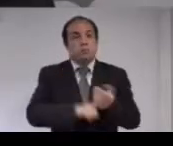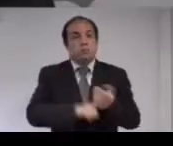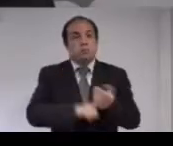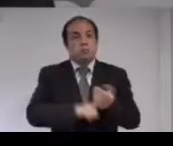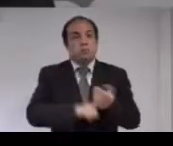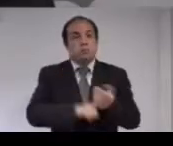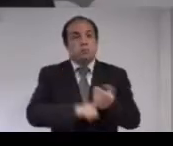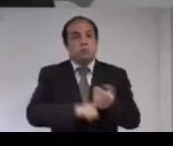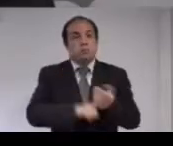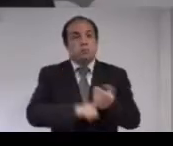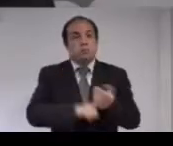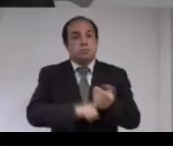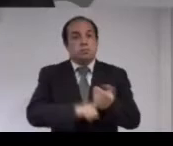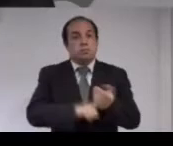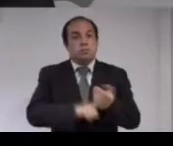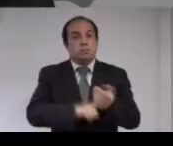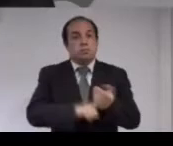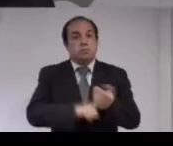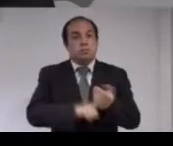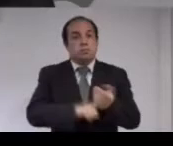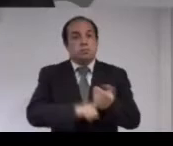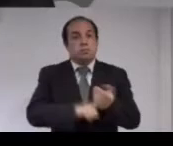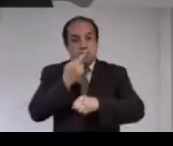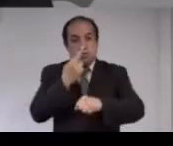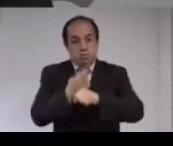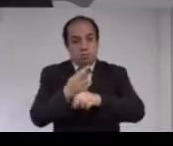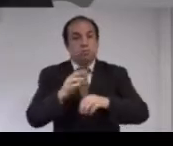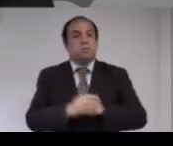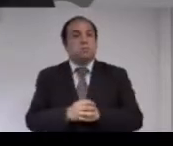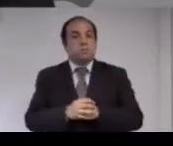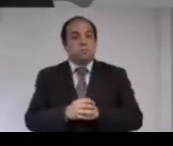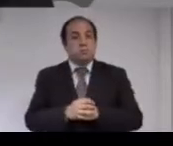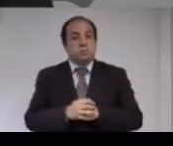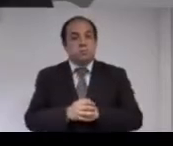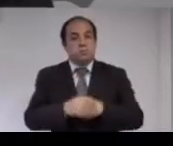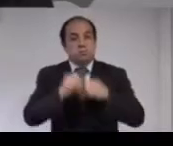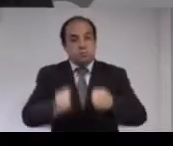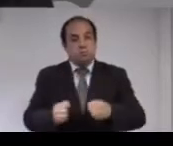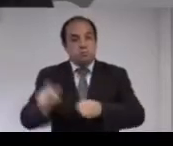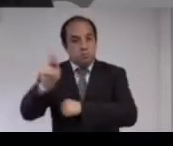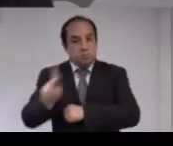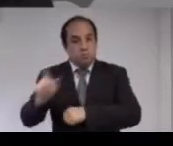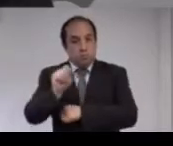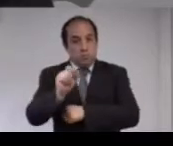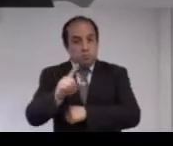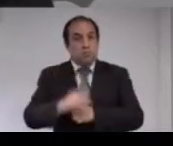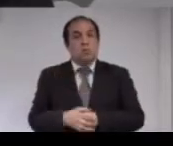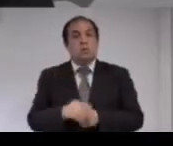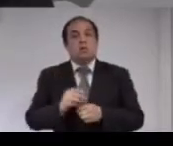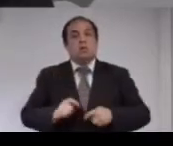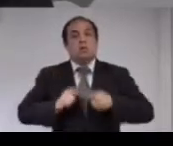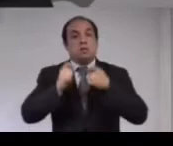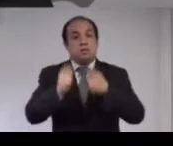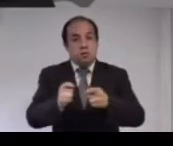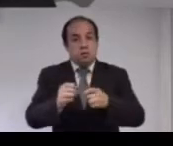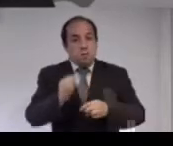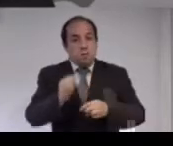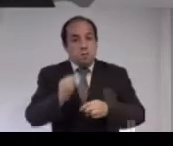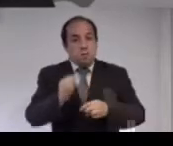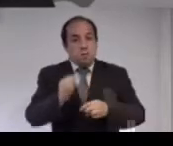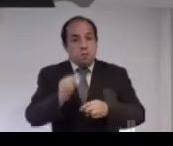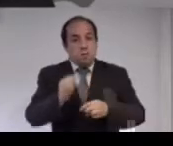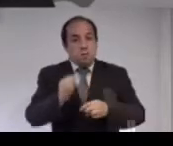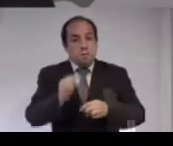videocámaras, por lo que nos señalen los propios compañeros de la Secretaría de Seguridad Ciudadana. Y esto le dará seguramente elementos suficientes a